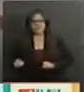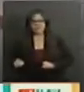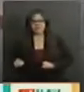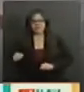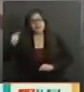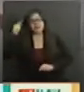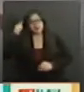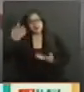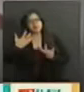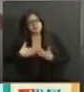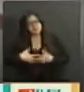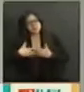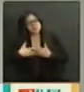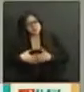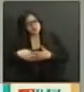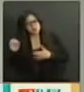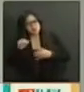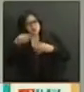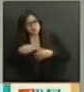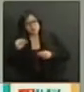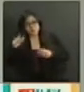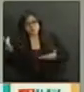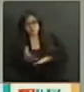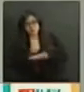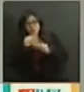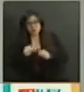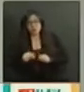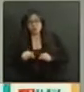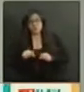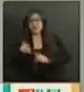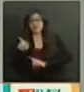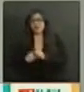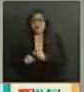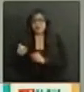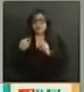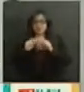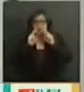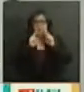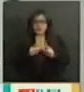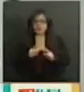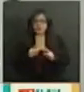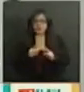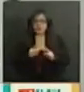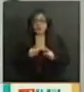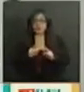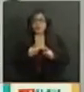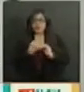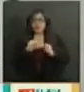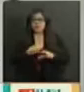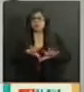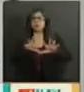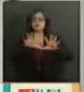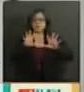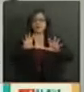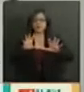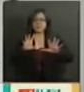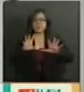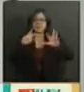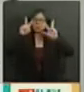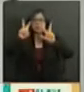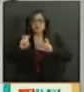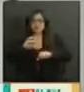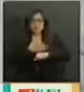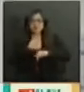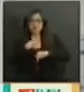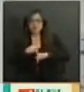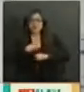pensamiento crítico. Y eso creo que es lo que está logrando esto. Hoy día la gente puede ver en este espacio y asombrarse con los mensajes tales cuales están puestos en